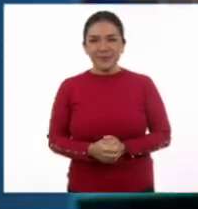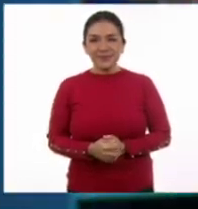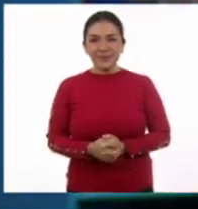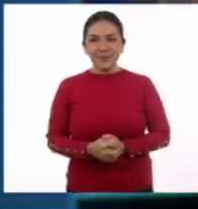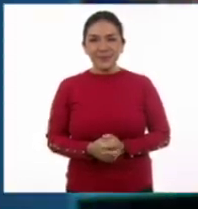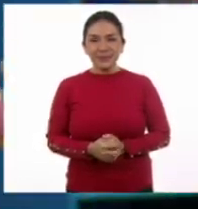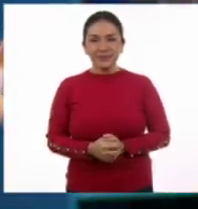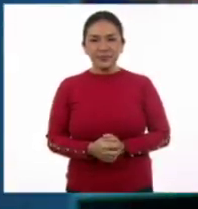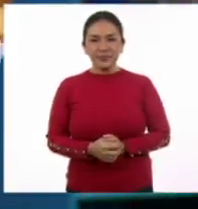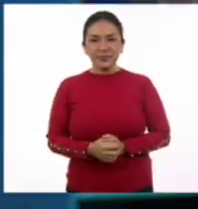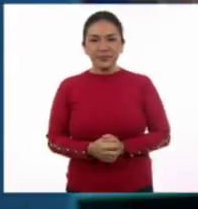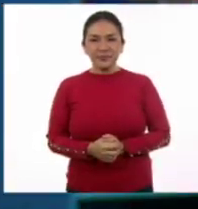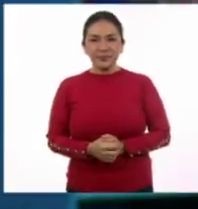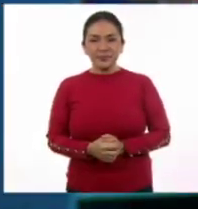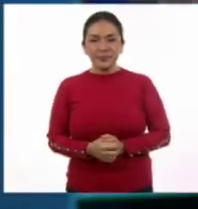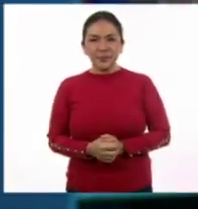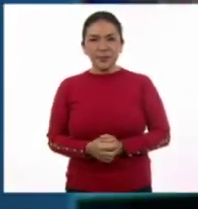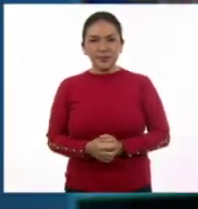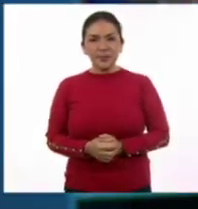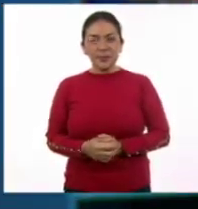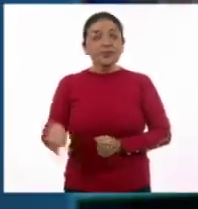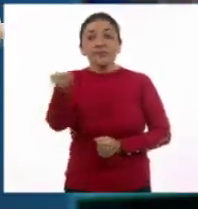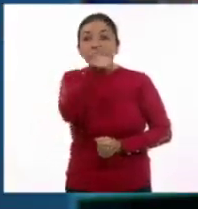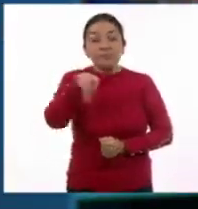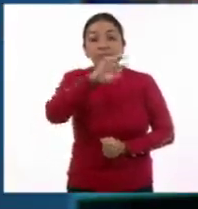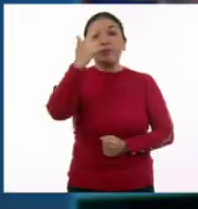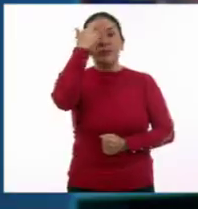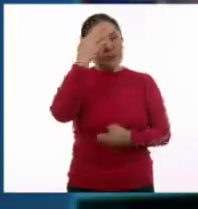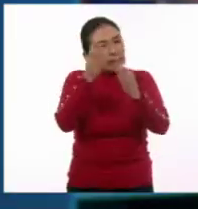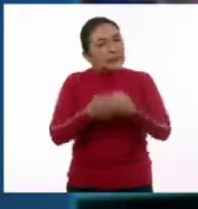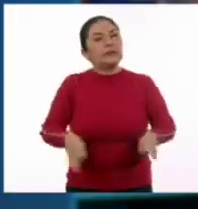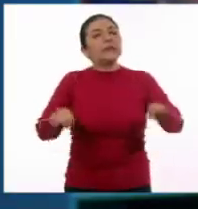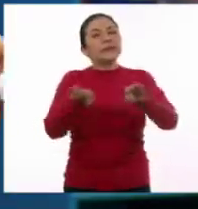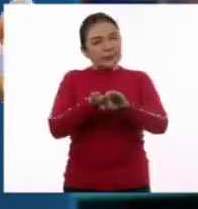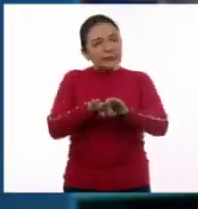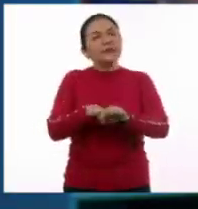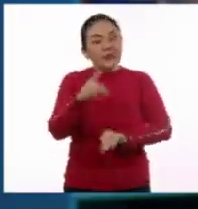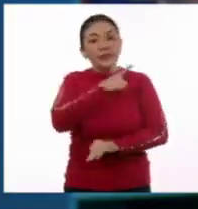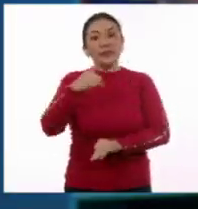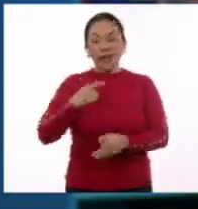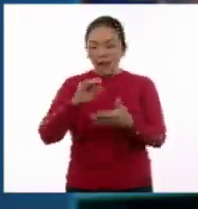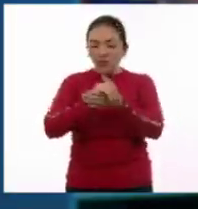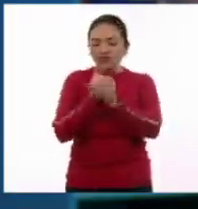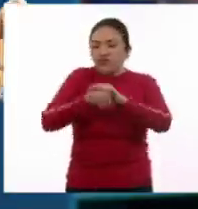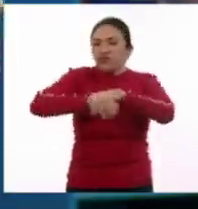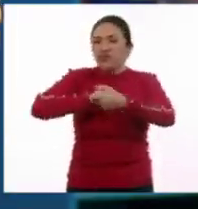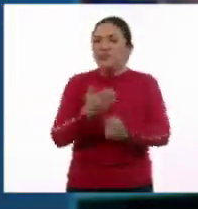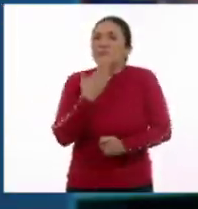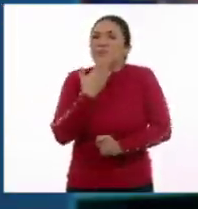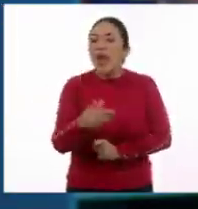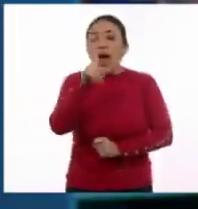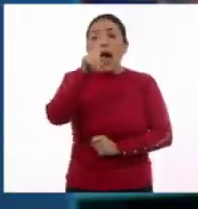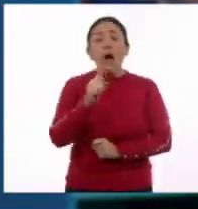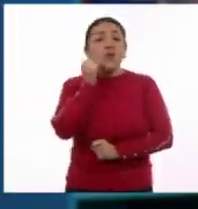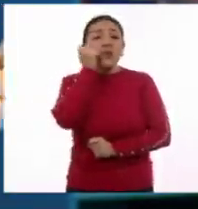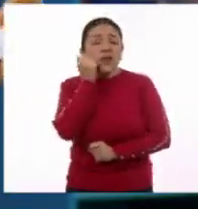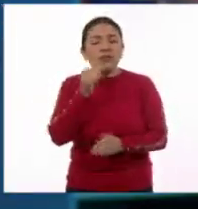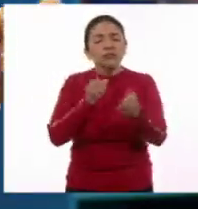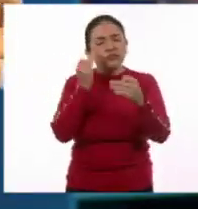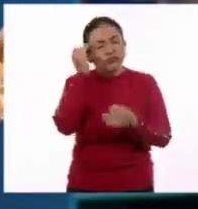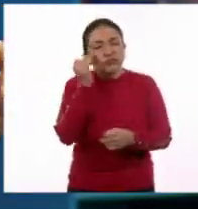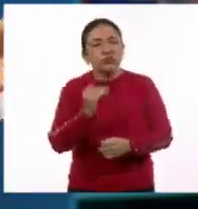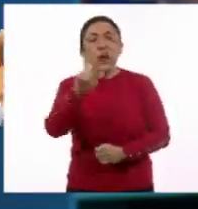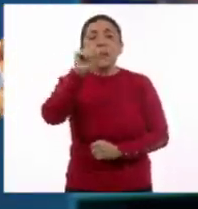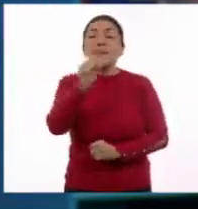y recuerda que es importante lavar muy bien tus manos con agua con jabón durante